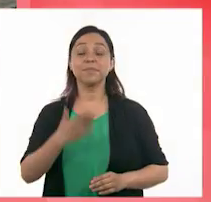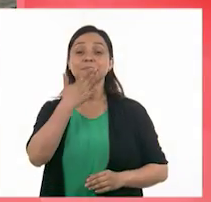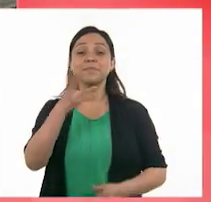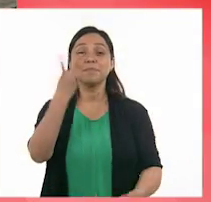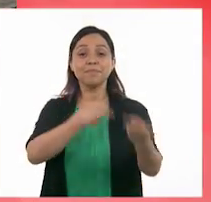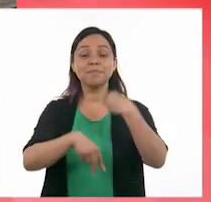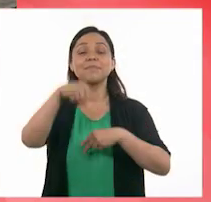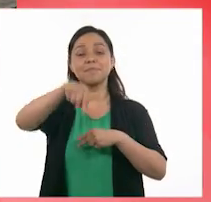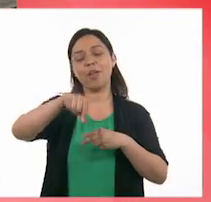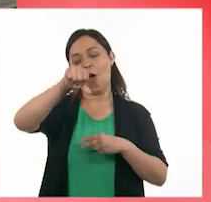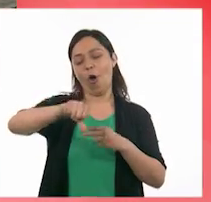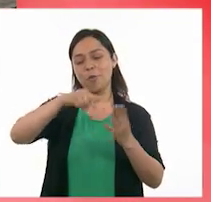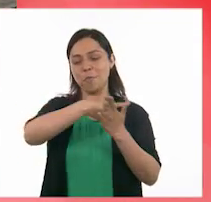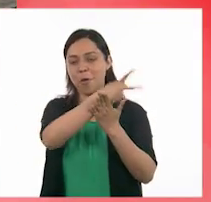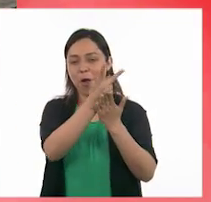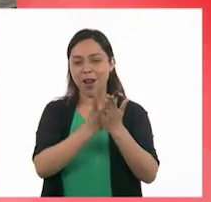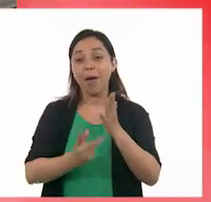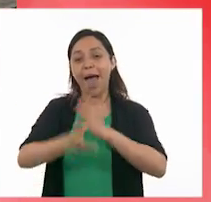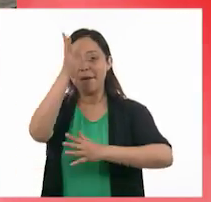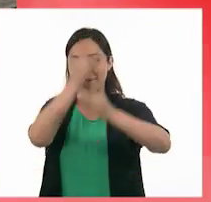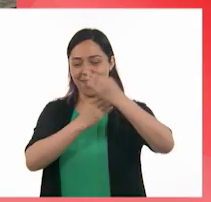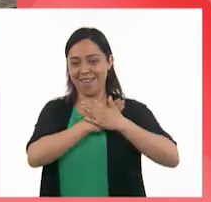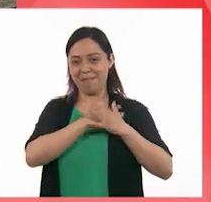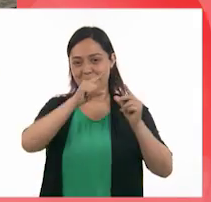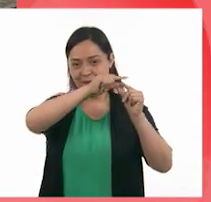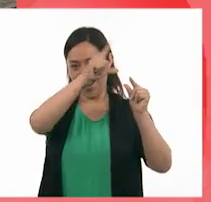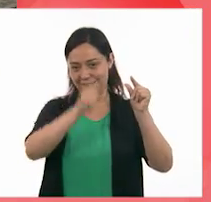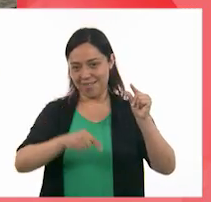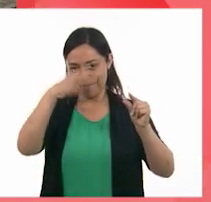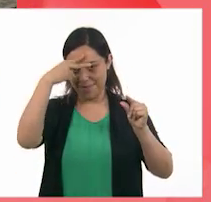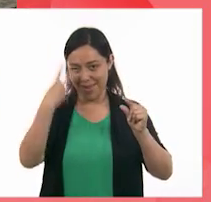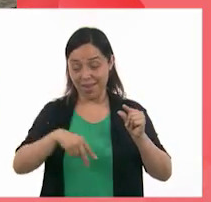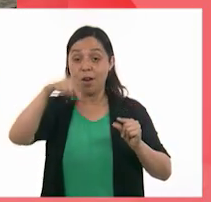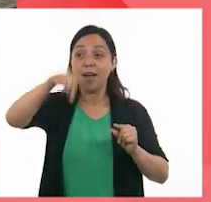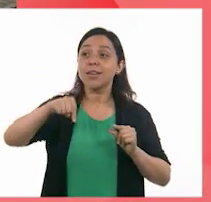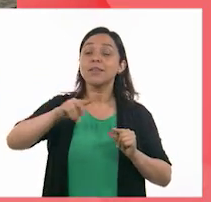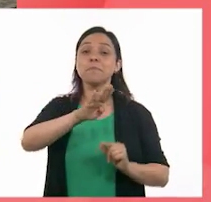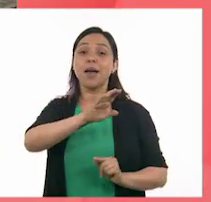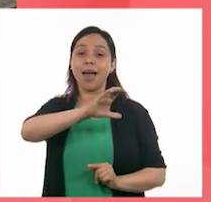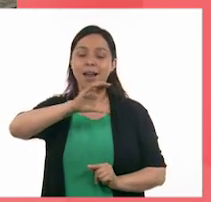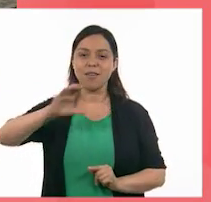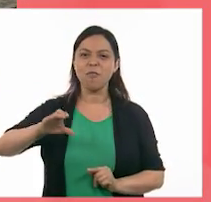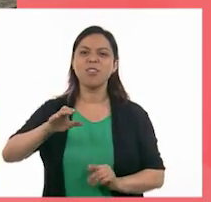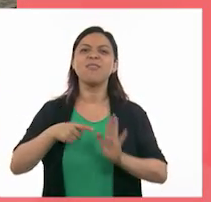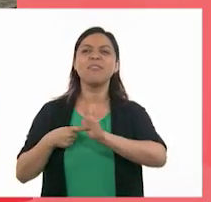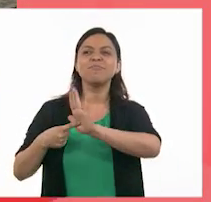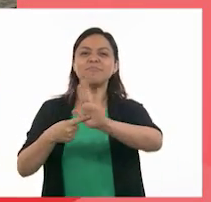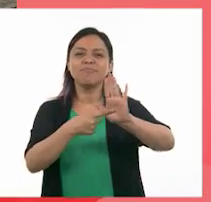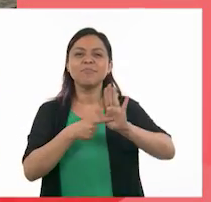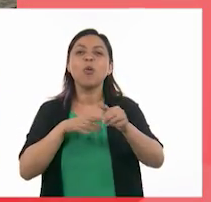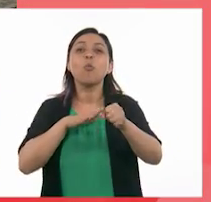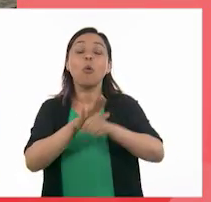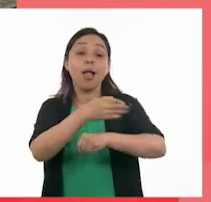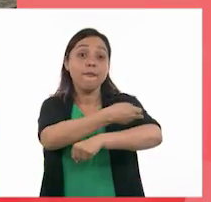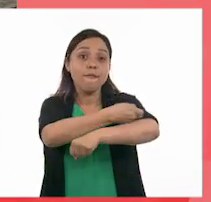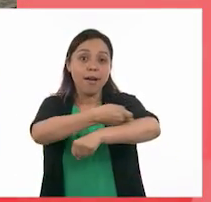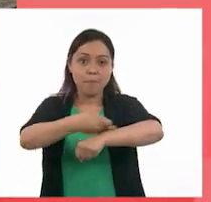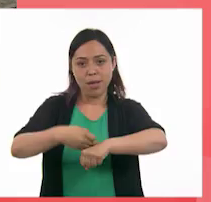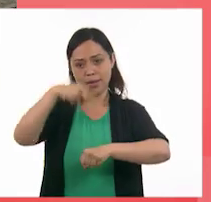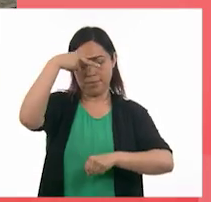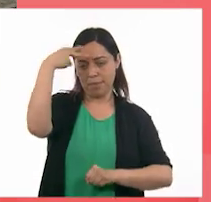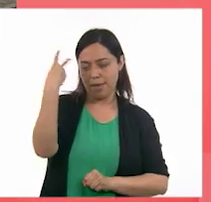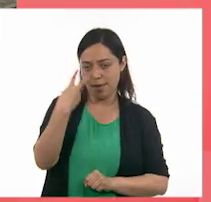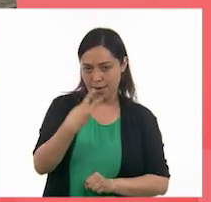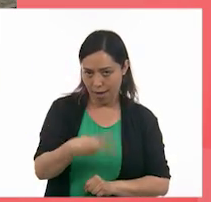Bienvenidos a su programa Aprendiendo a Amar a México. Desde Baja California daremos a conocer a las familias